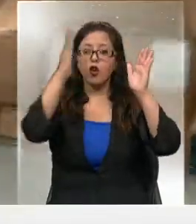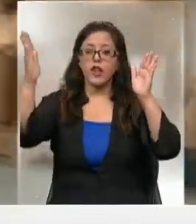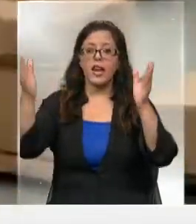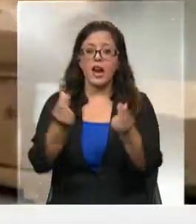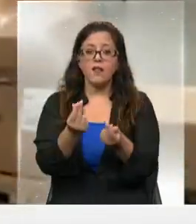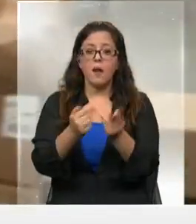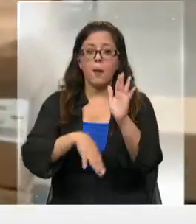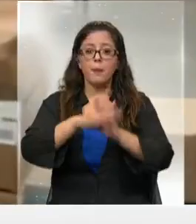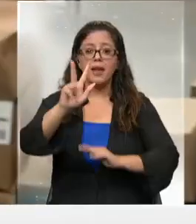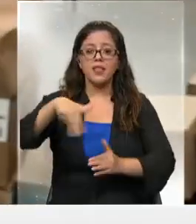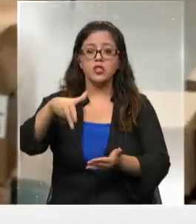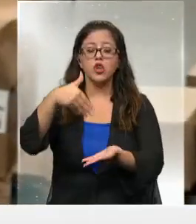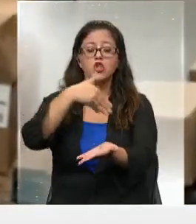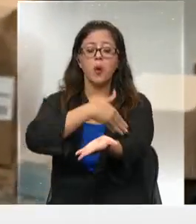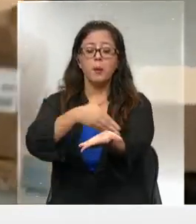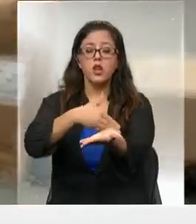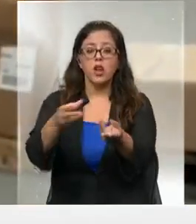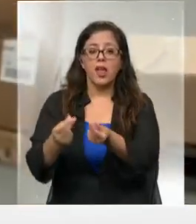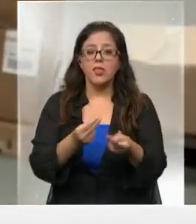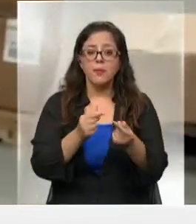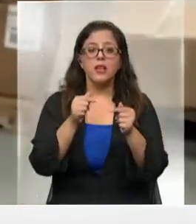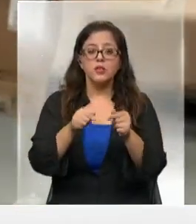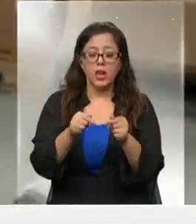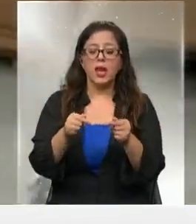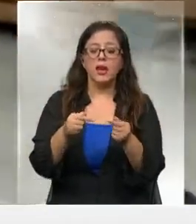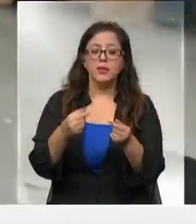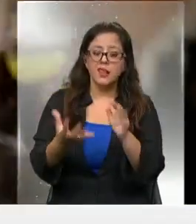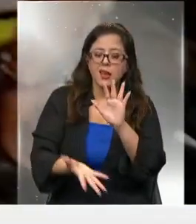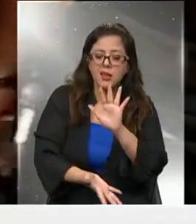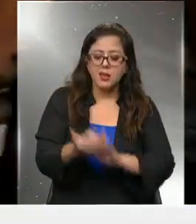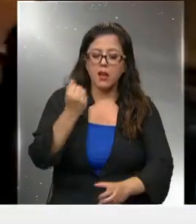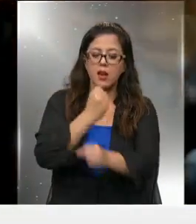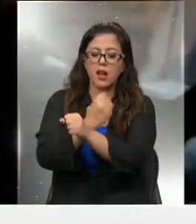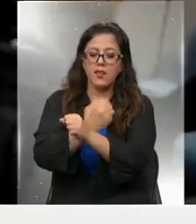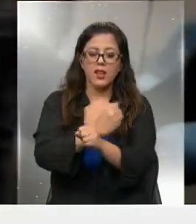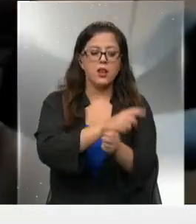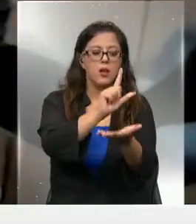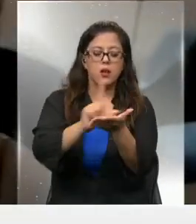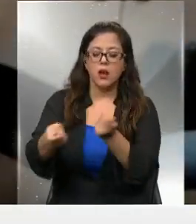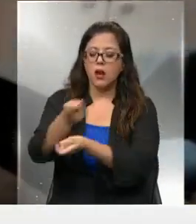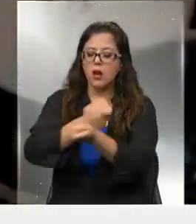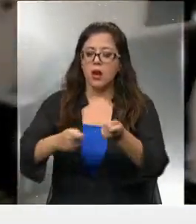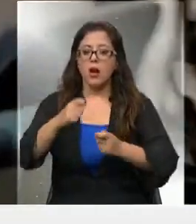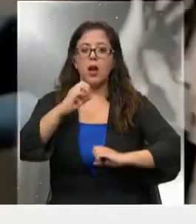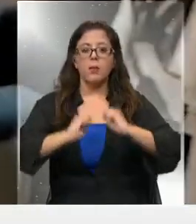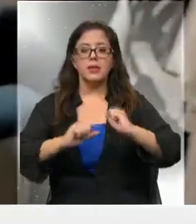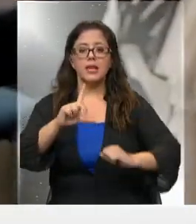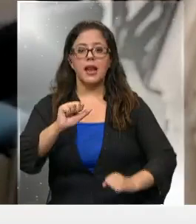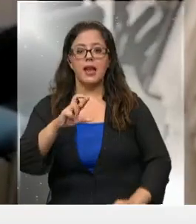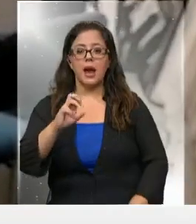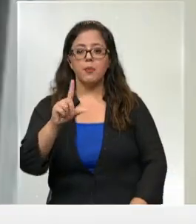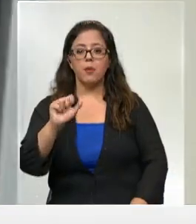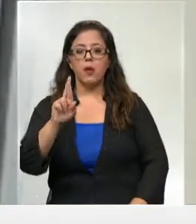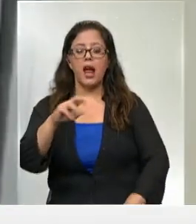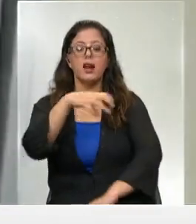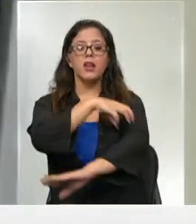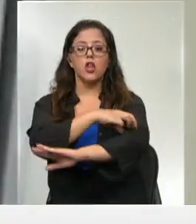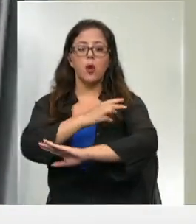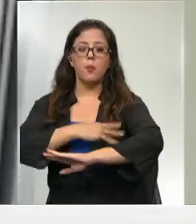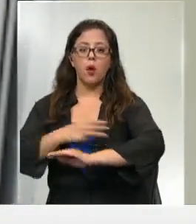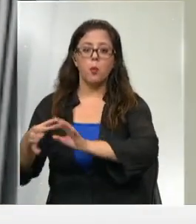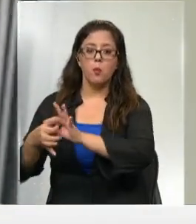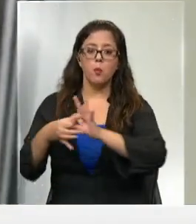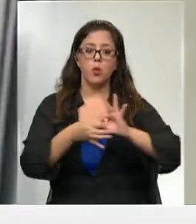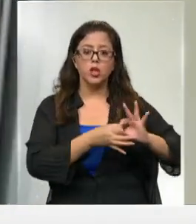más de 18 millones de pesos fue lo que allanaron carabineros desde distintas tiendas La Polar de la región metropolitana. Y a raíz de